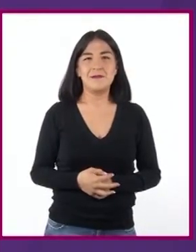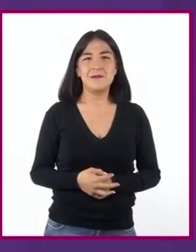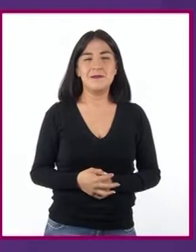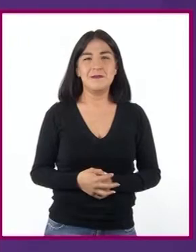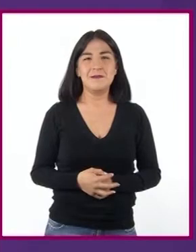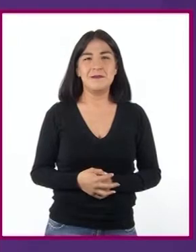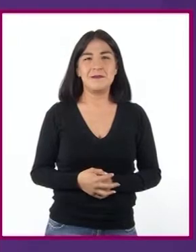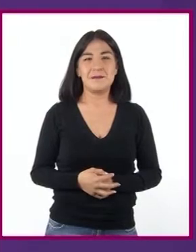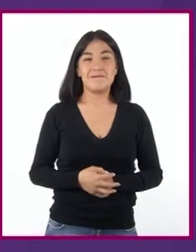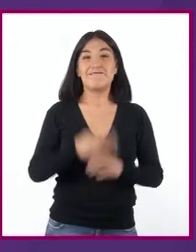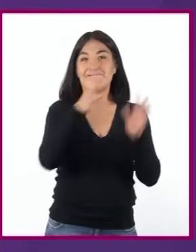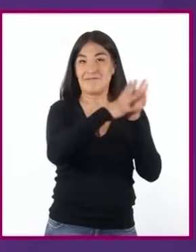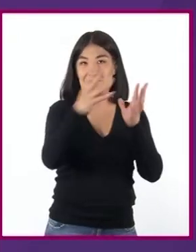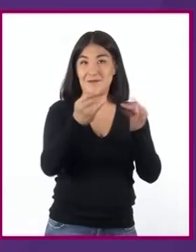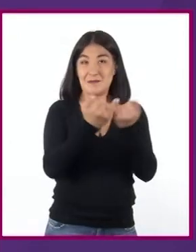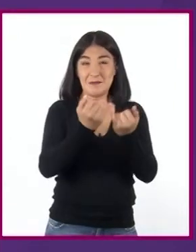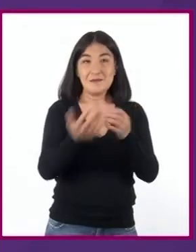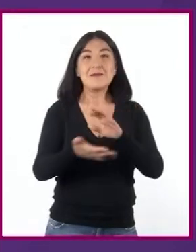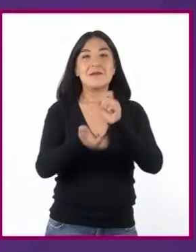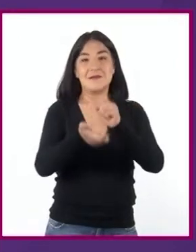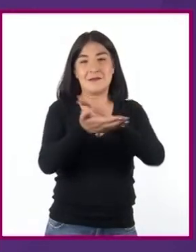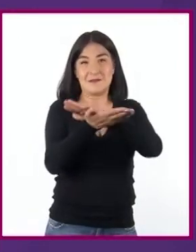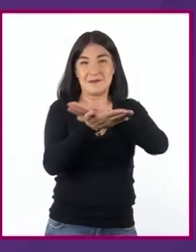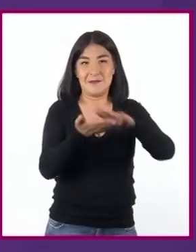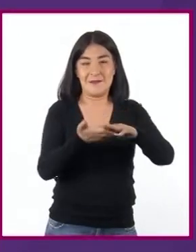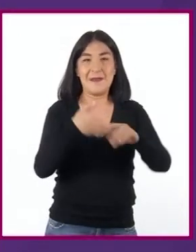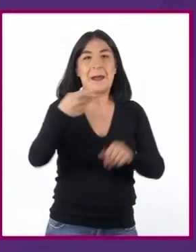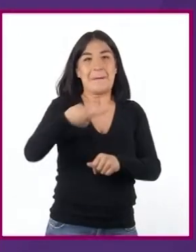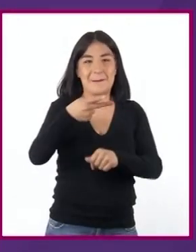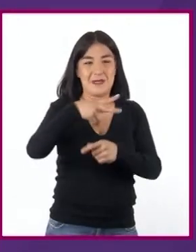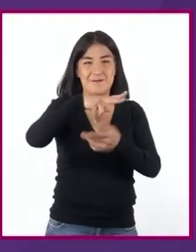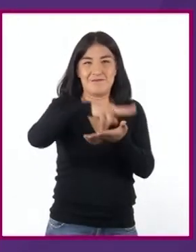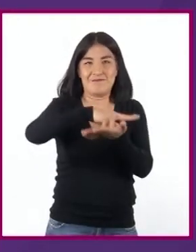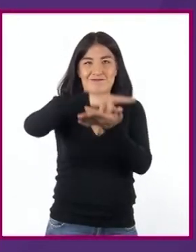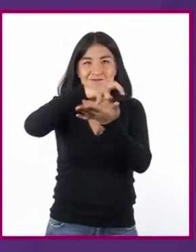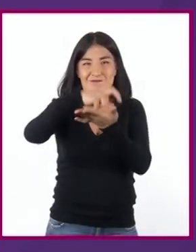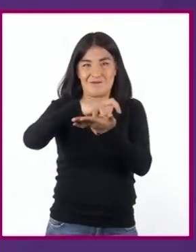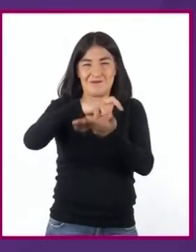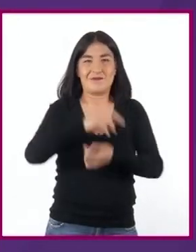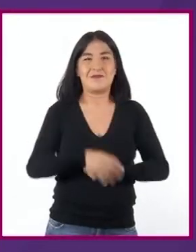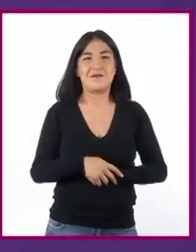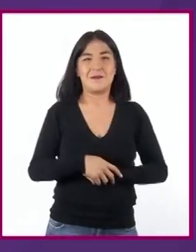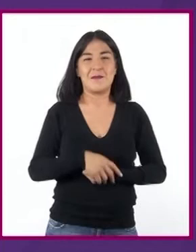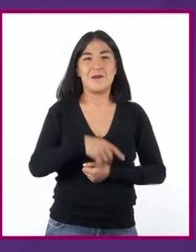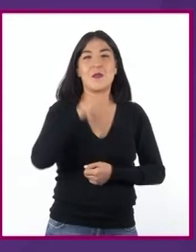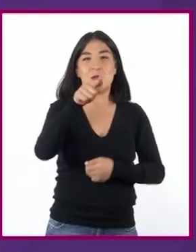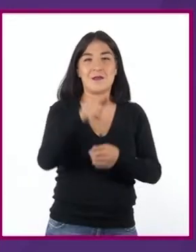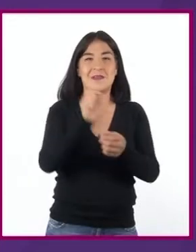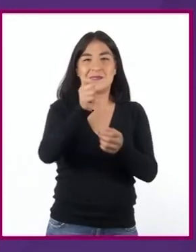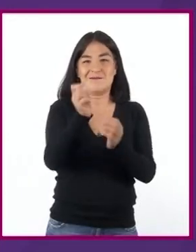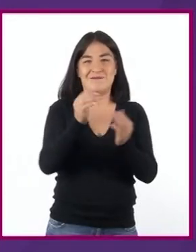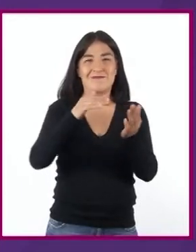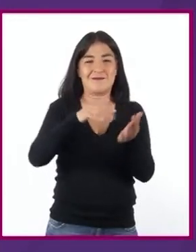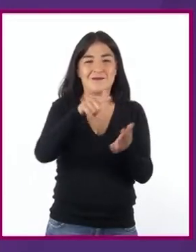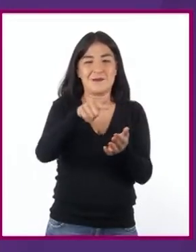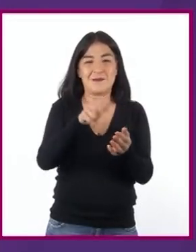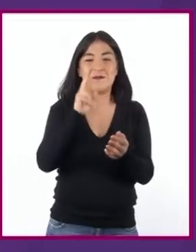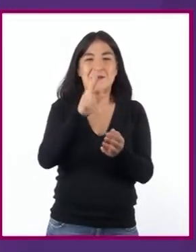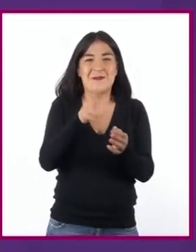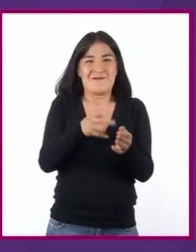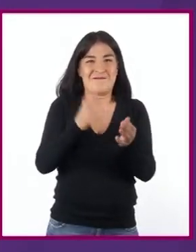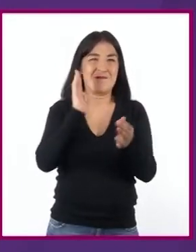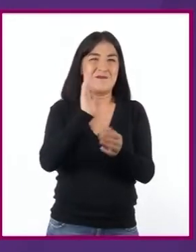Entonces te acuestas con las piernas flexionadas entre sí. Llevas los talones hacia los